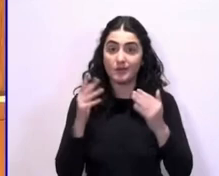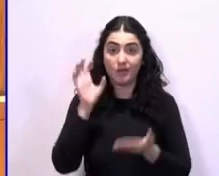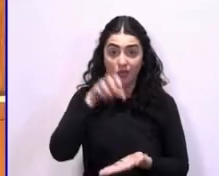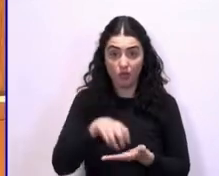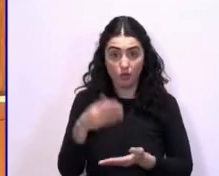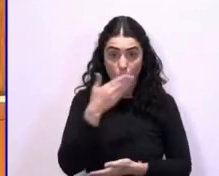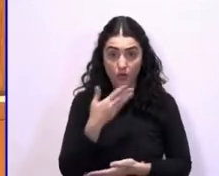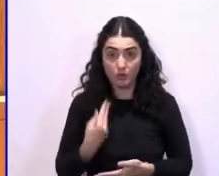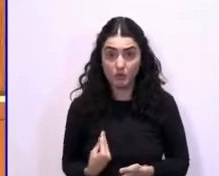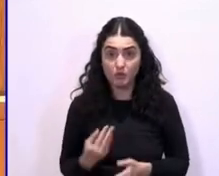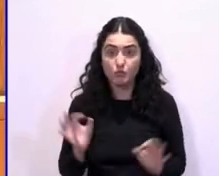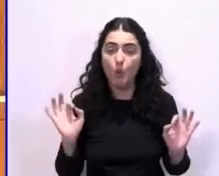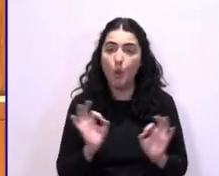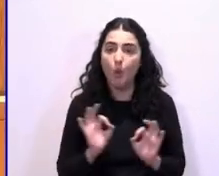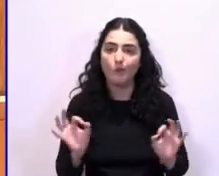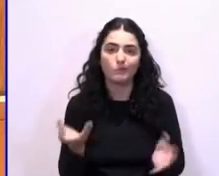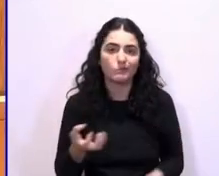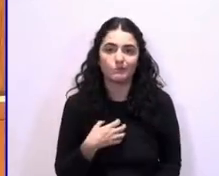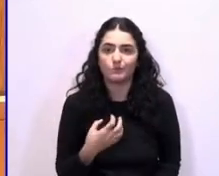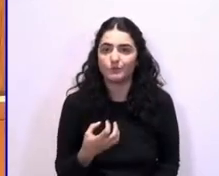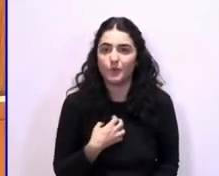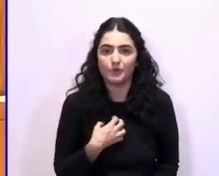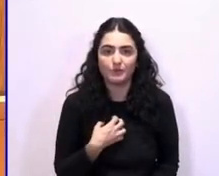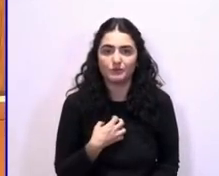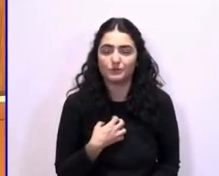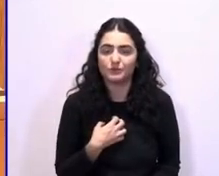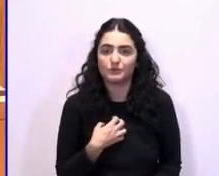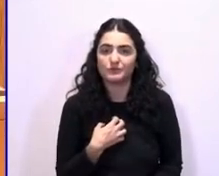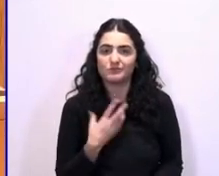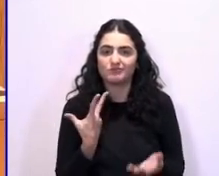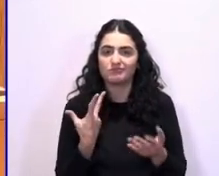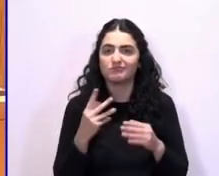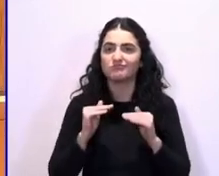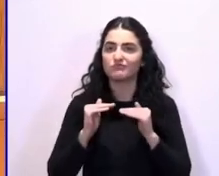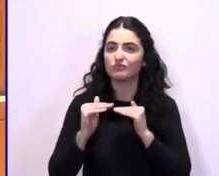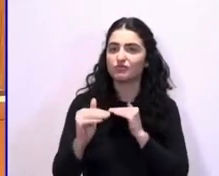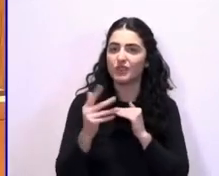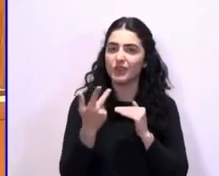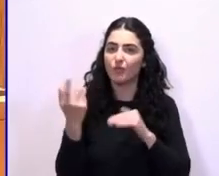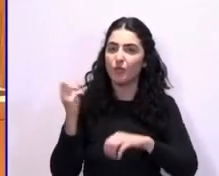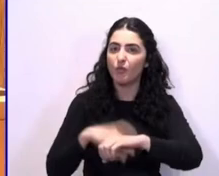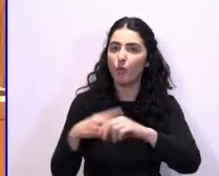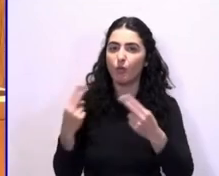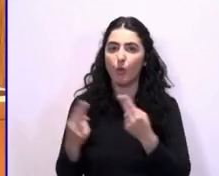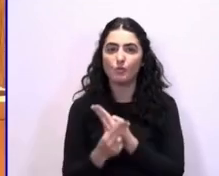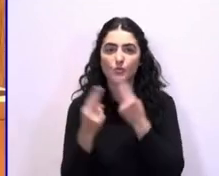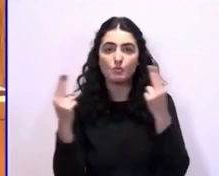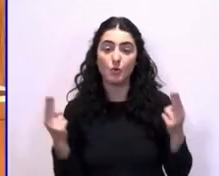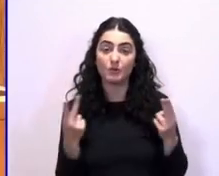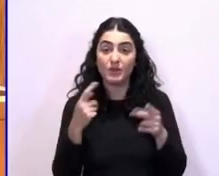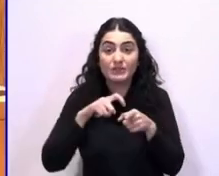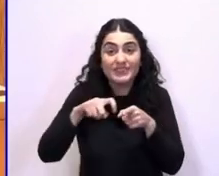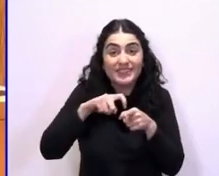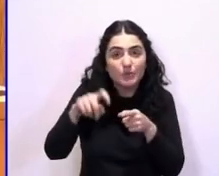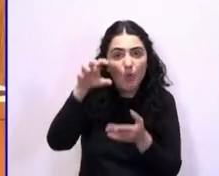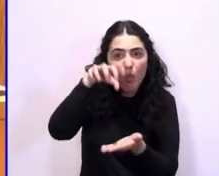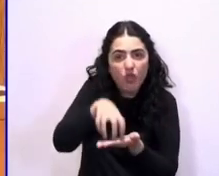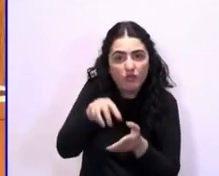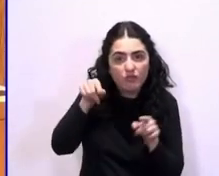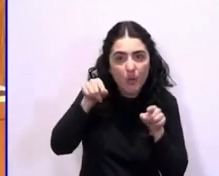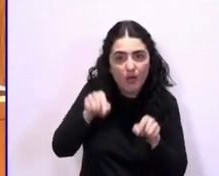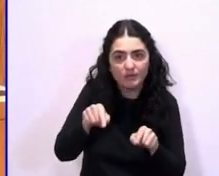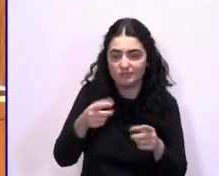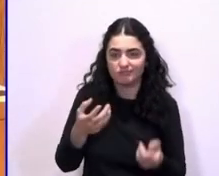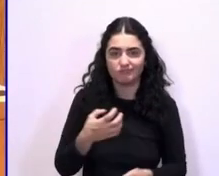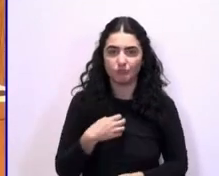educativos, o desde luego no podremos estar sosteniendo con fondos públicos ese tipo de centros. ¿Y qué